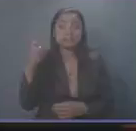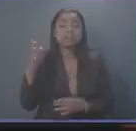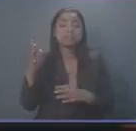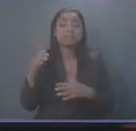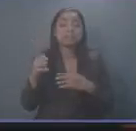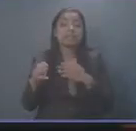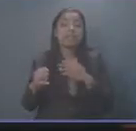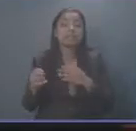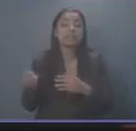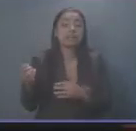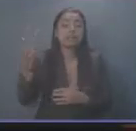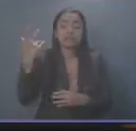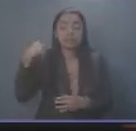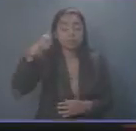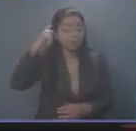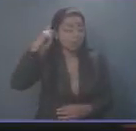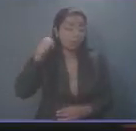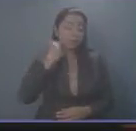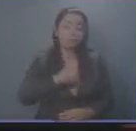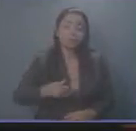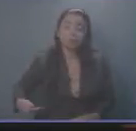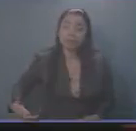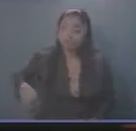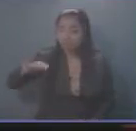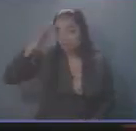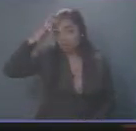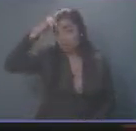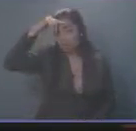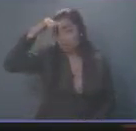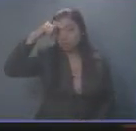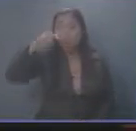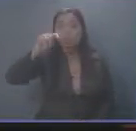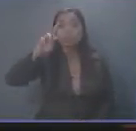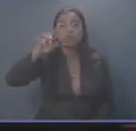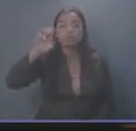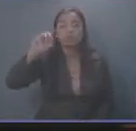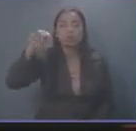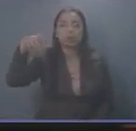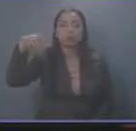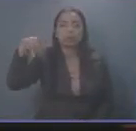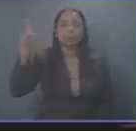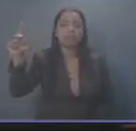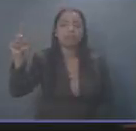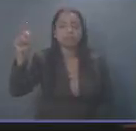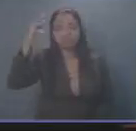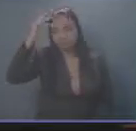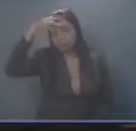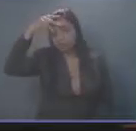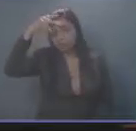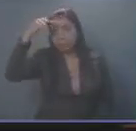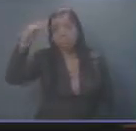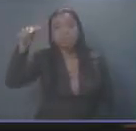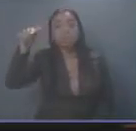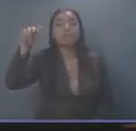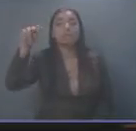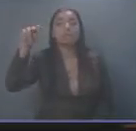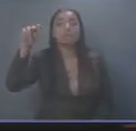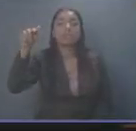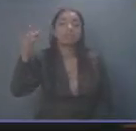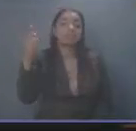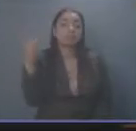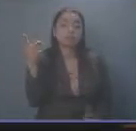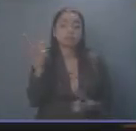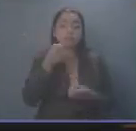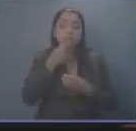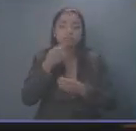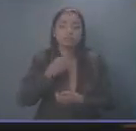cancelado por la administración del presidente Donald Trump. Este anuncio se da obligado por